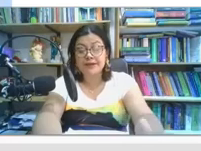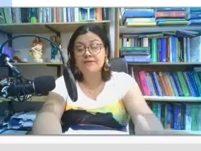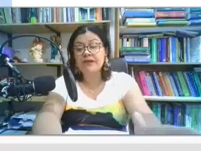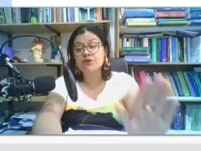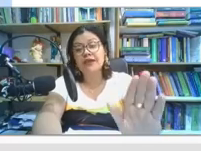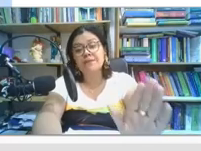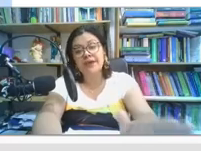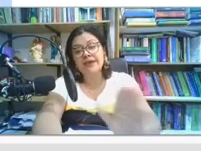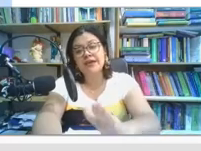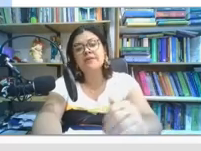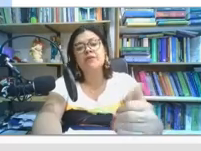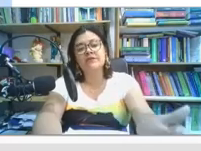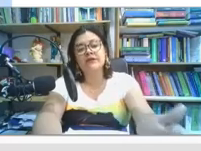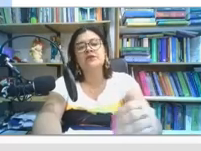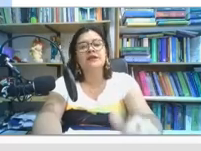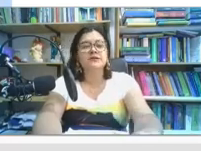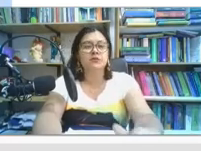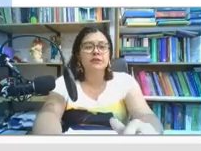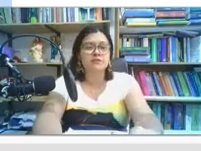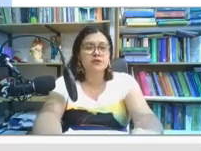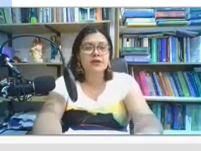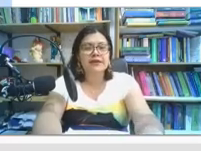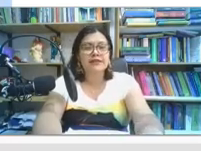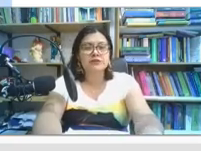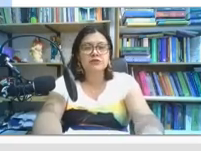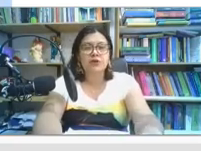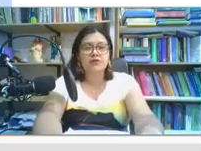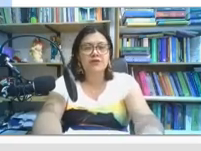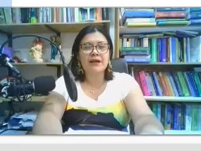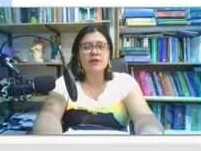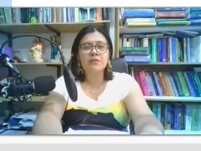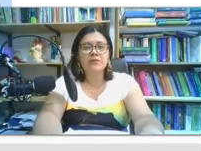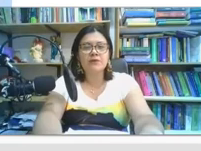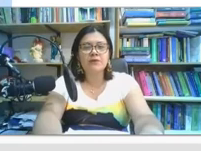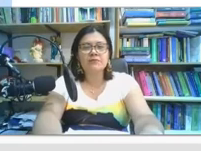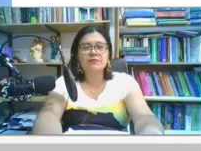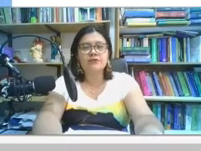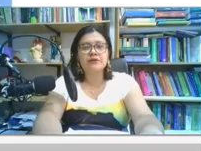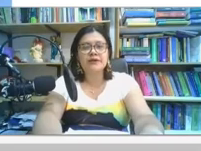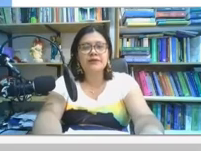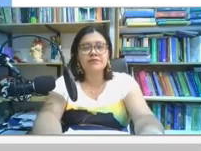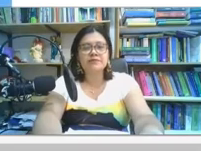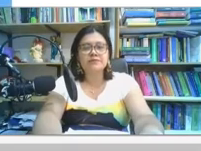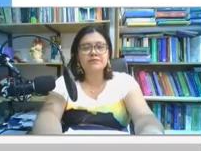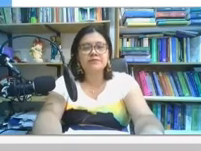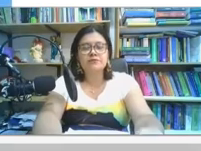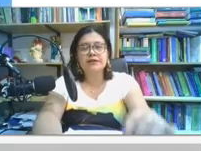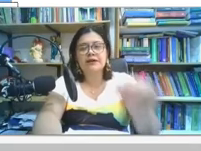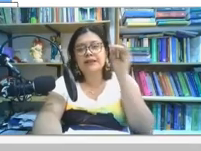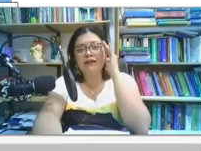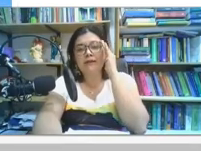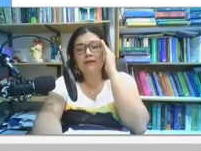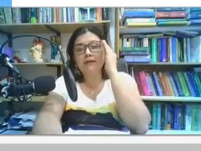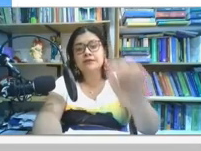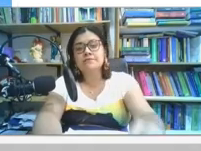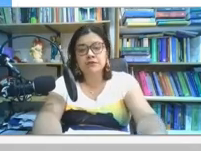verificación en bm o verificación de requisitos mínimos listo se ha confirmado vamos a ver vamos a